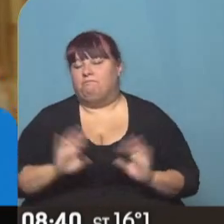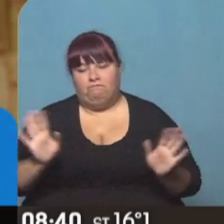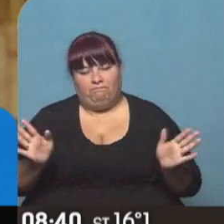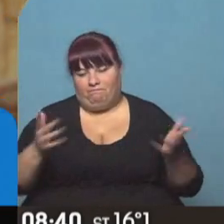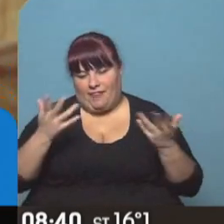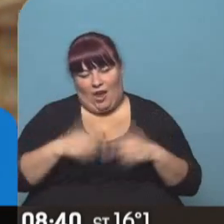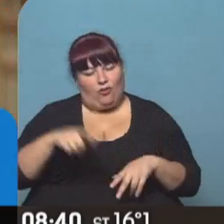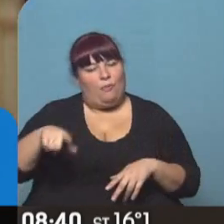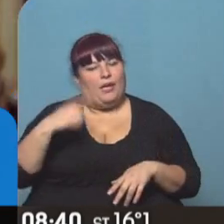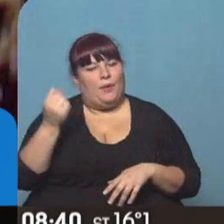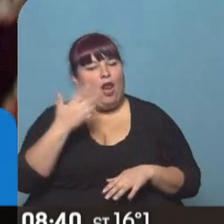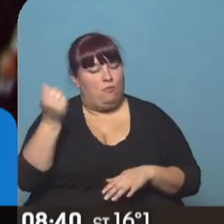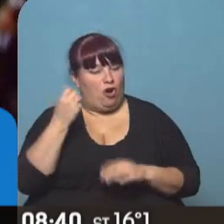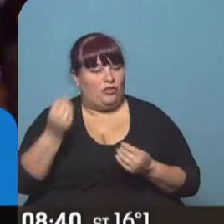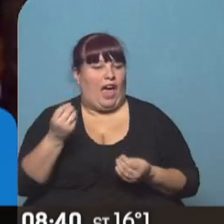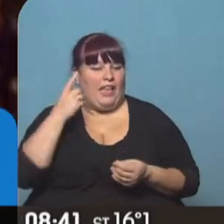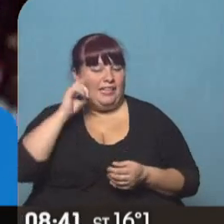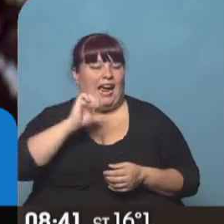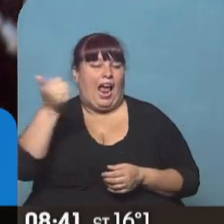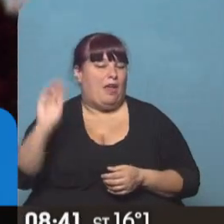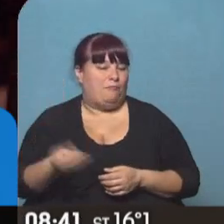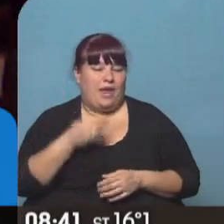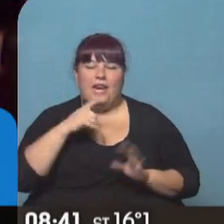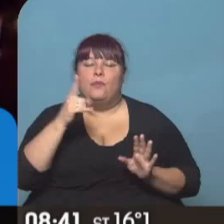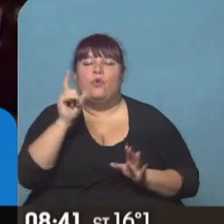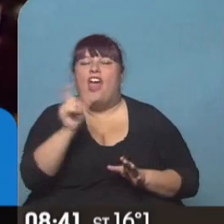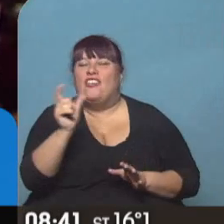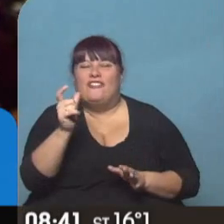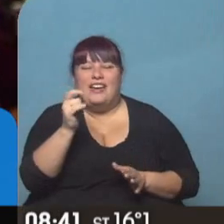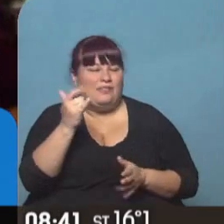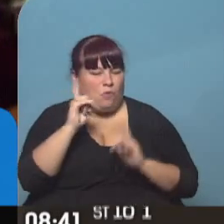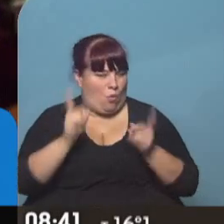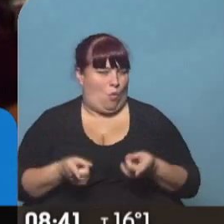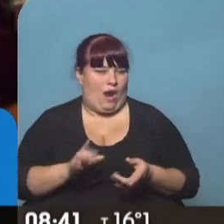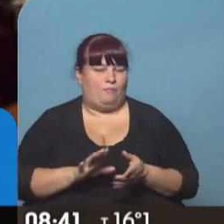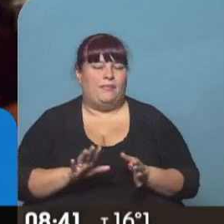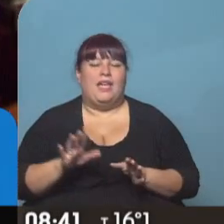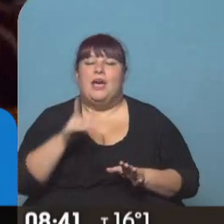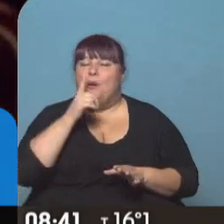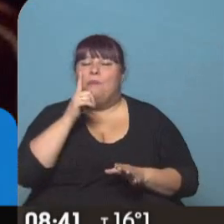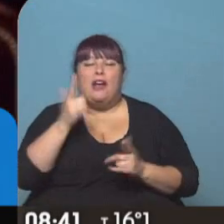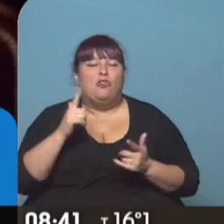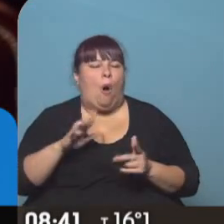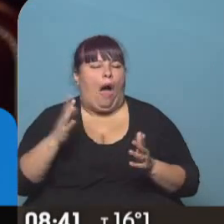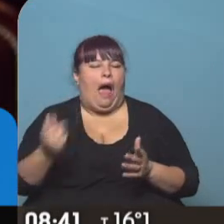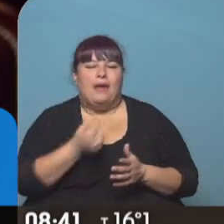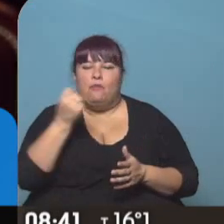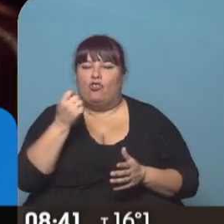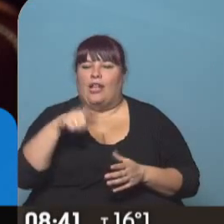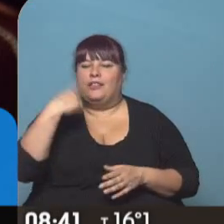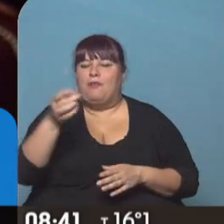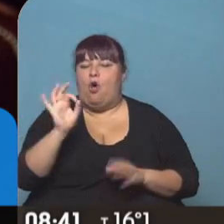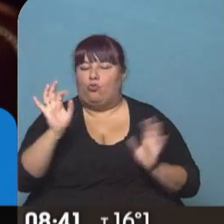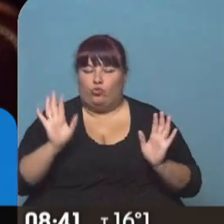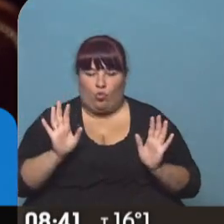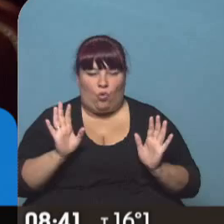naturalmente que tiene un valor simbólico el hecho de ganar o perder aunque sea por una diferencia muy corta lo que no parecería tener es una gran incidencia hacia octubre